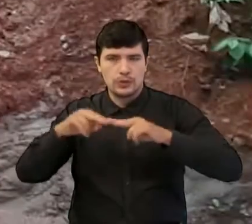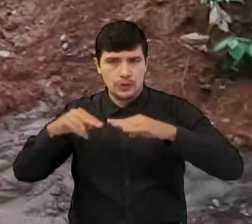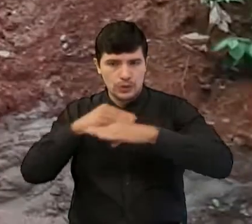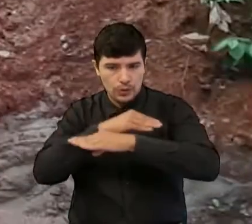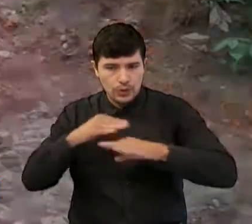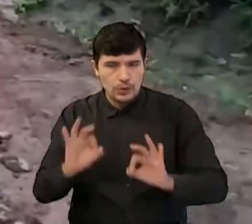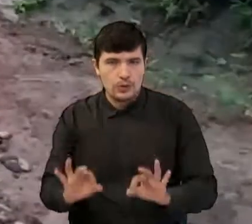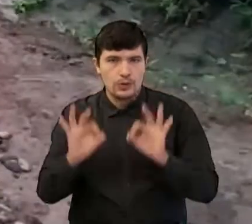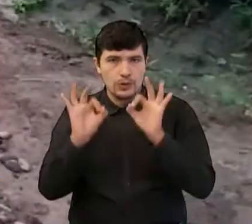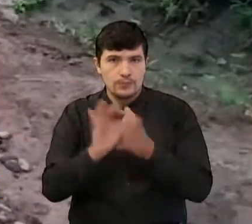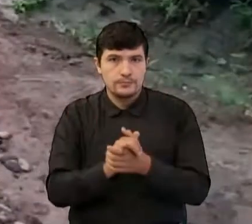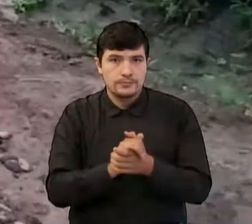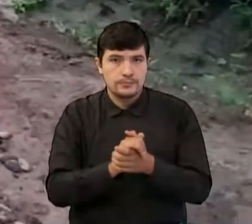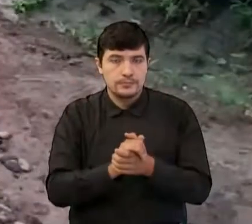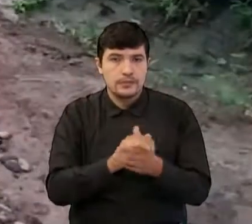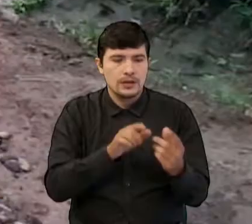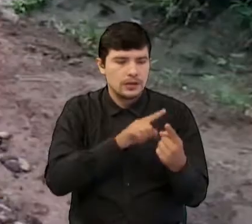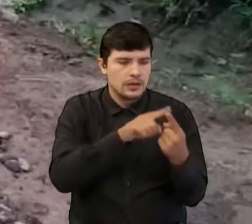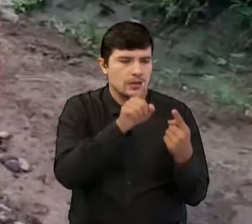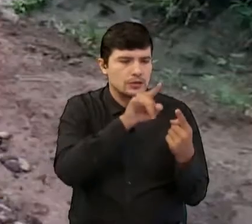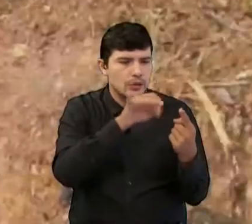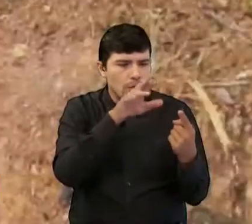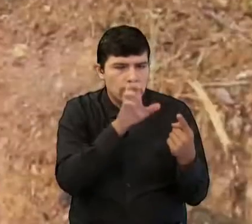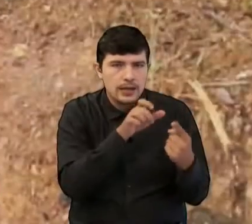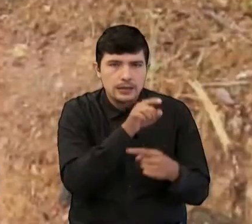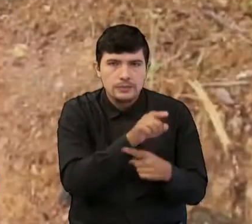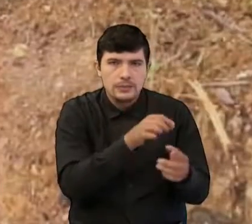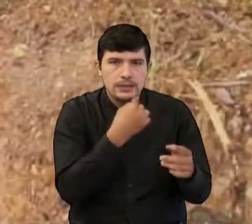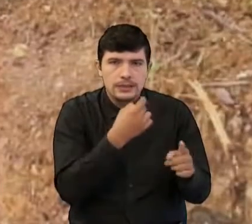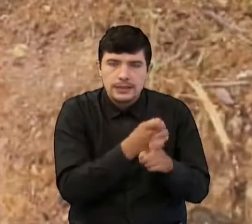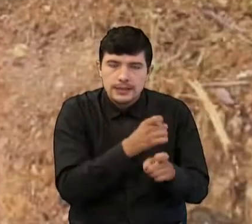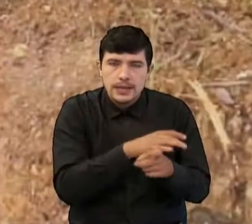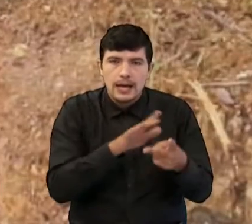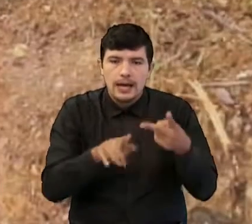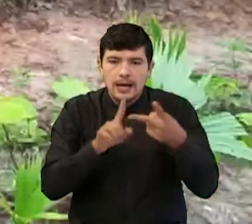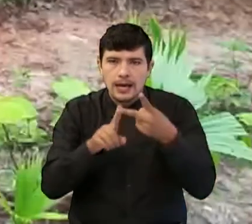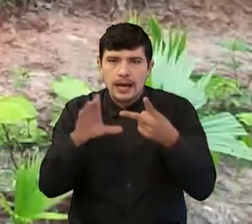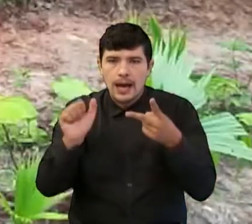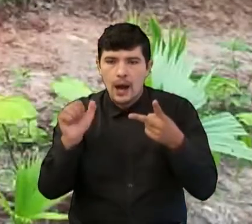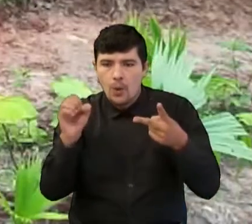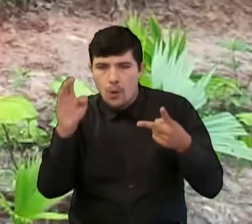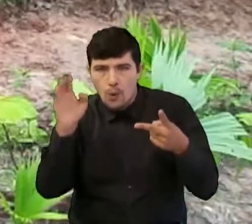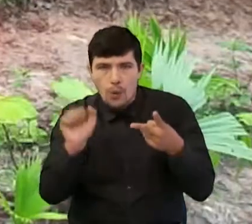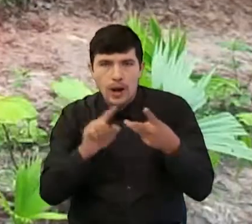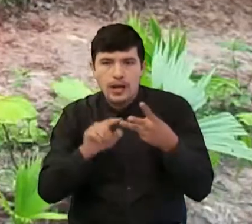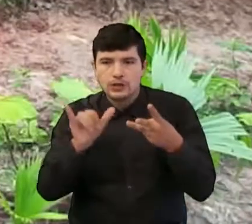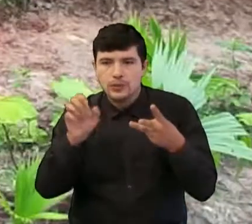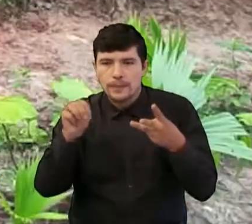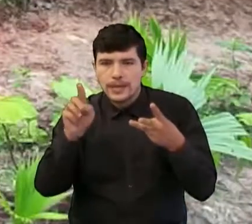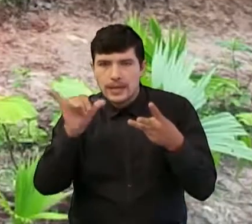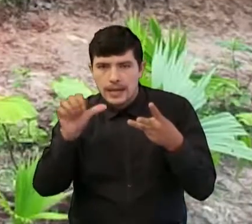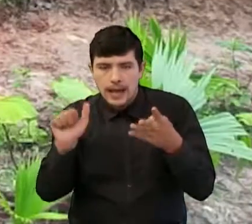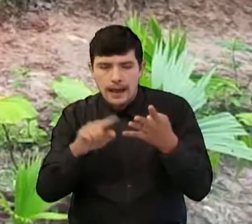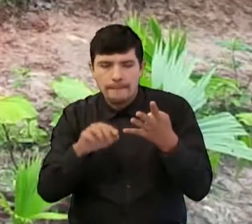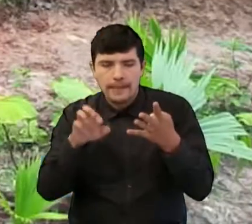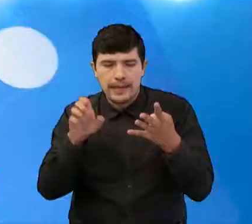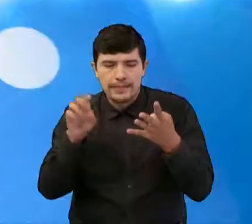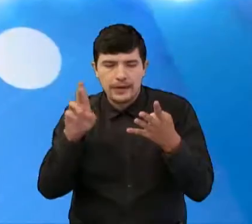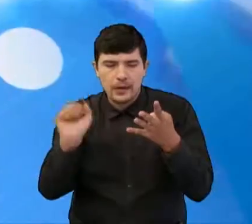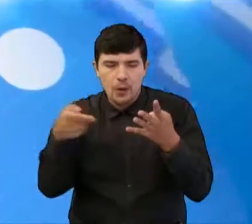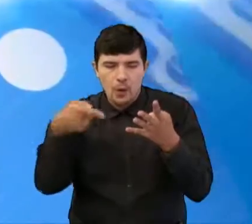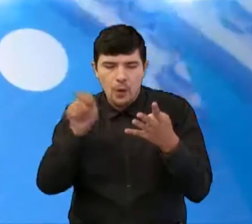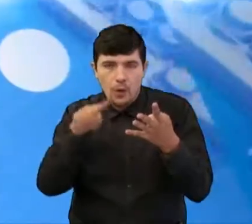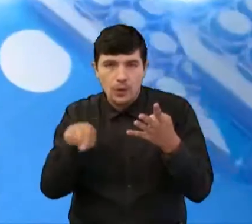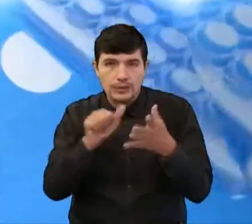de las diferentes veredas del municipio de Sucre, entre ellos los habitantes de las veredas La Caoba, La Yumbila y La Pedregosa, al igual que los habitantes